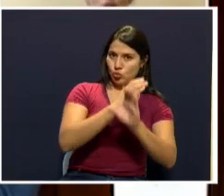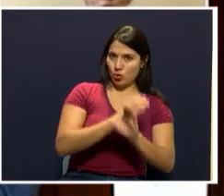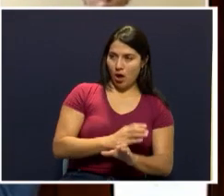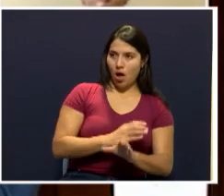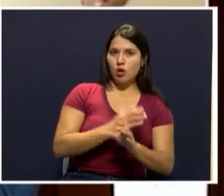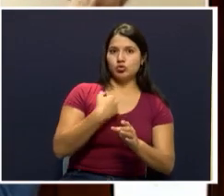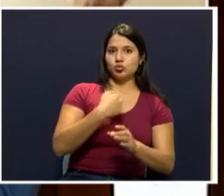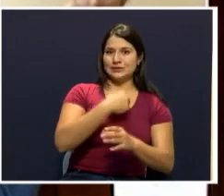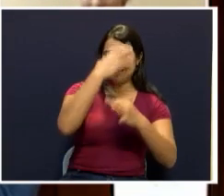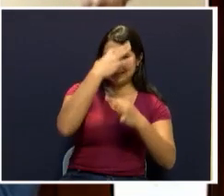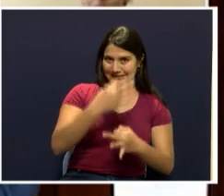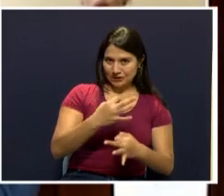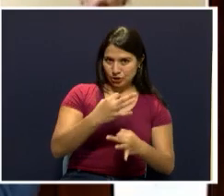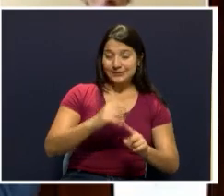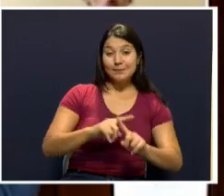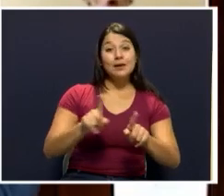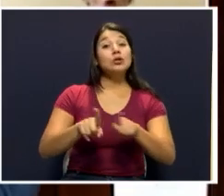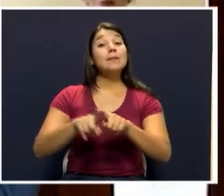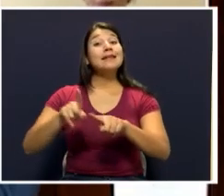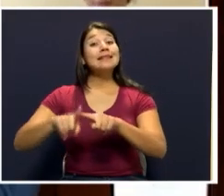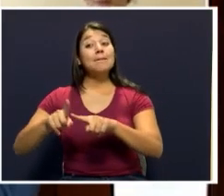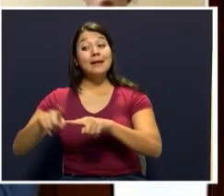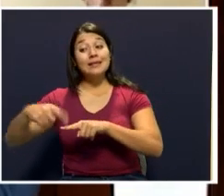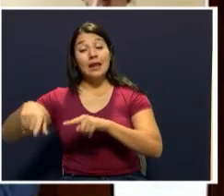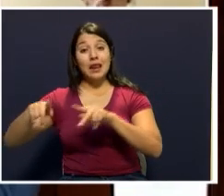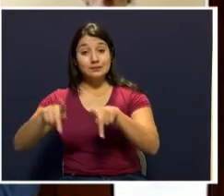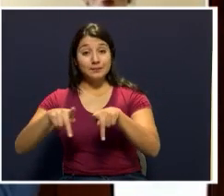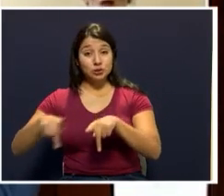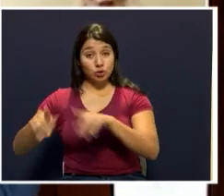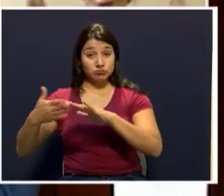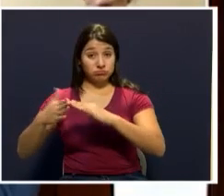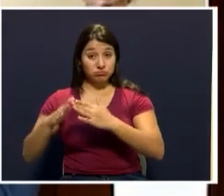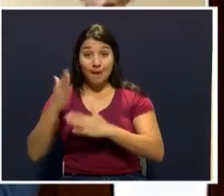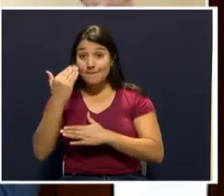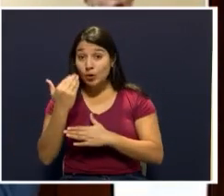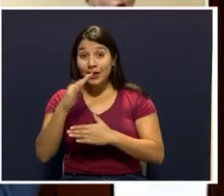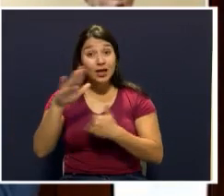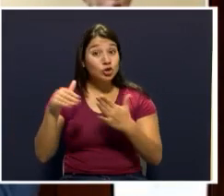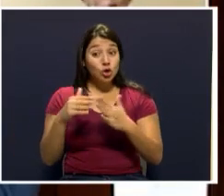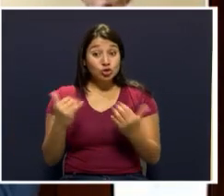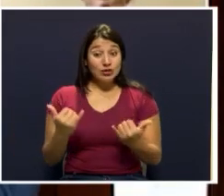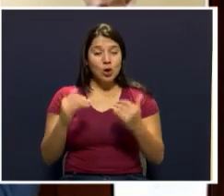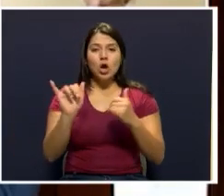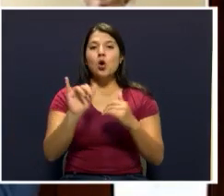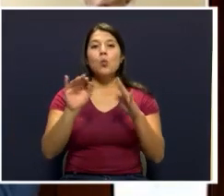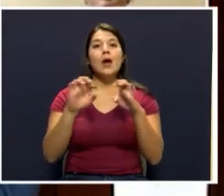Porque en esto somos todos un equipo. Todos somos un equipo, todos y todas.